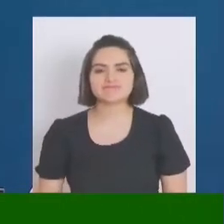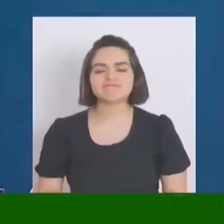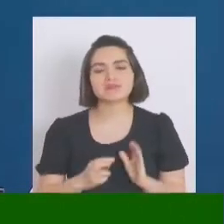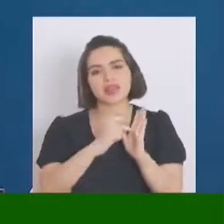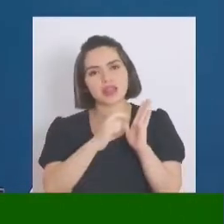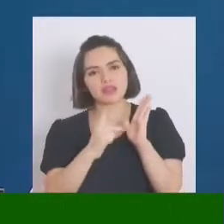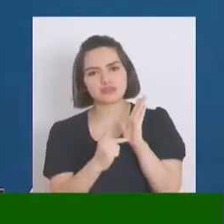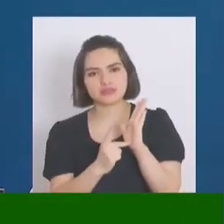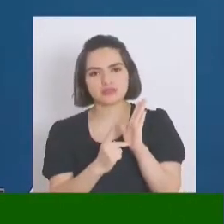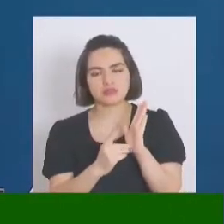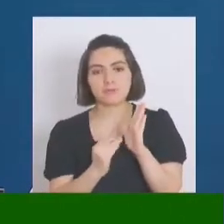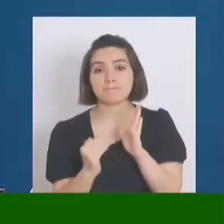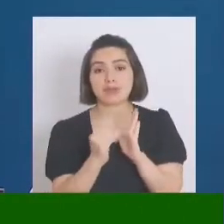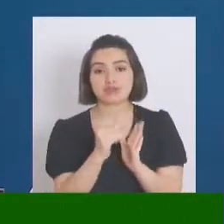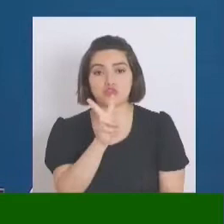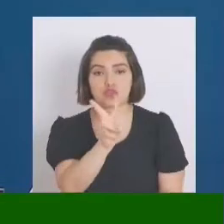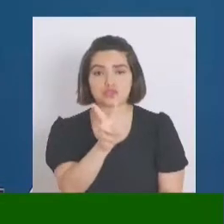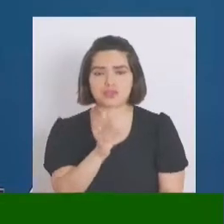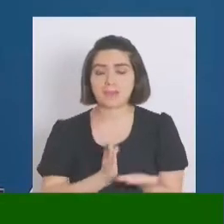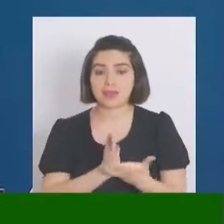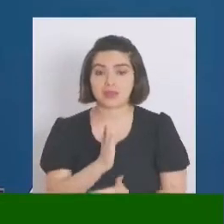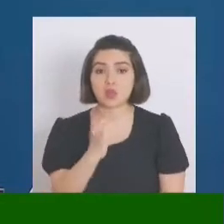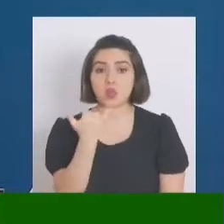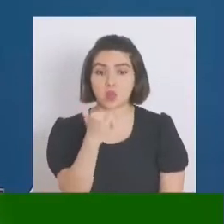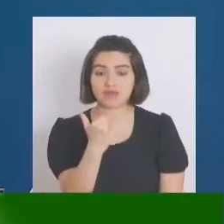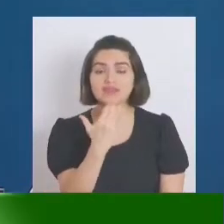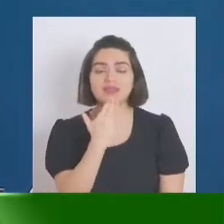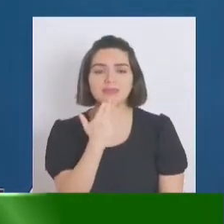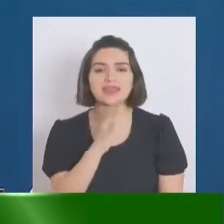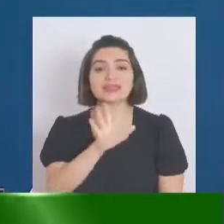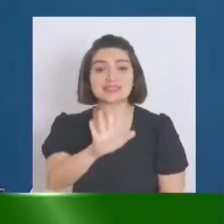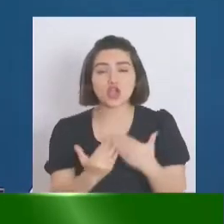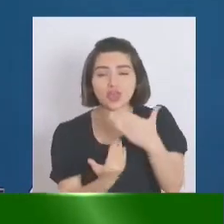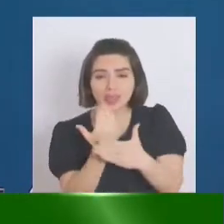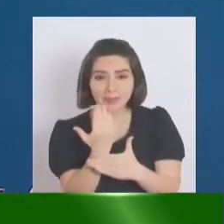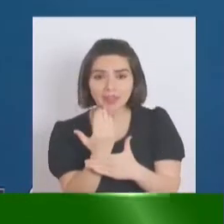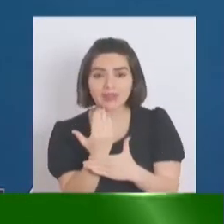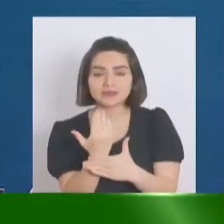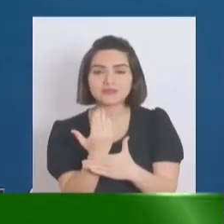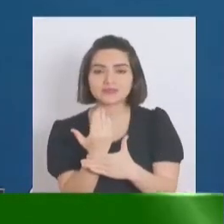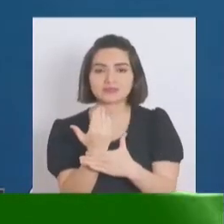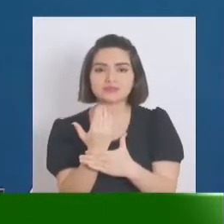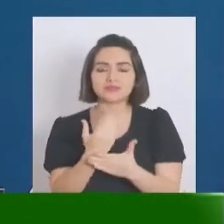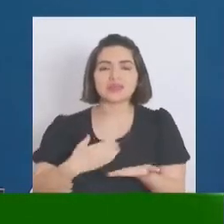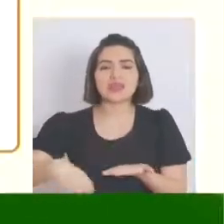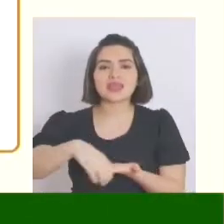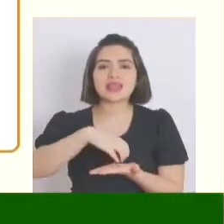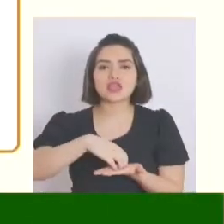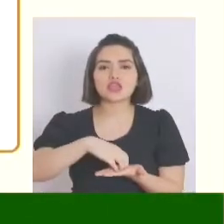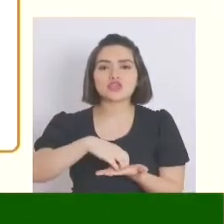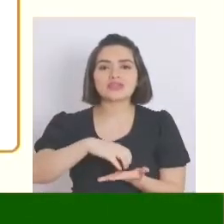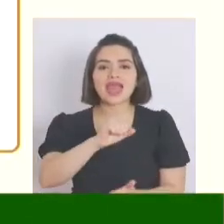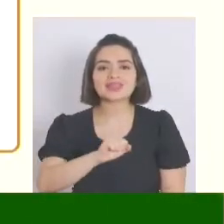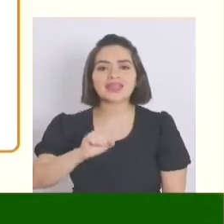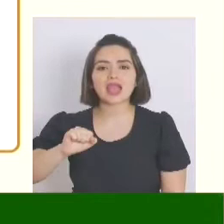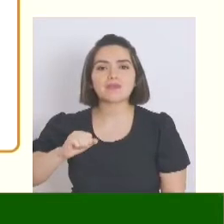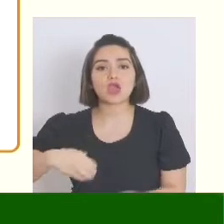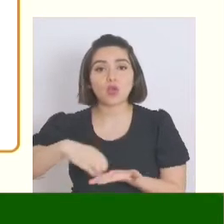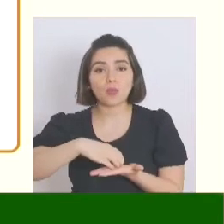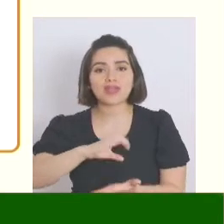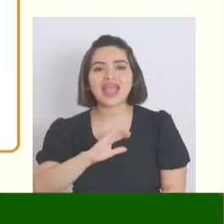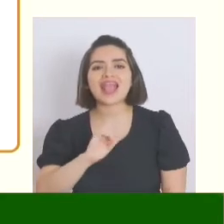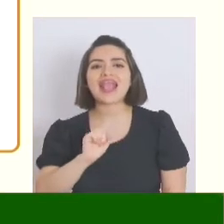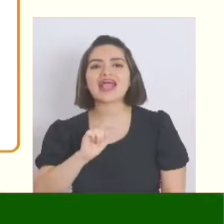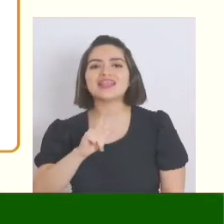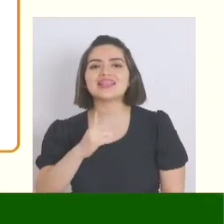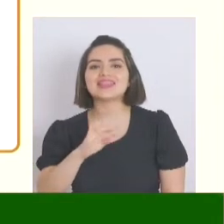a transición a partir de este jueves también a las 5 de la mañana en la región de Atacama, la comuna de